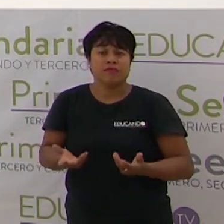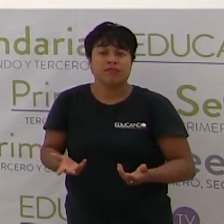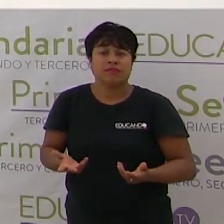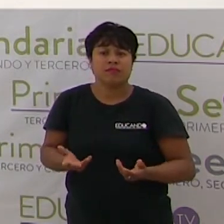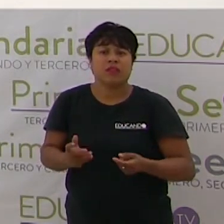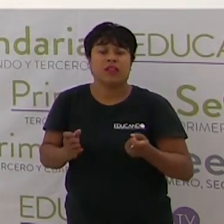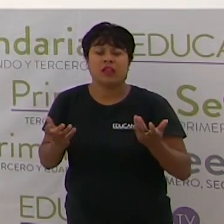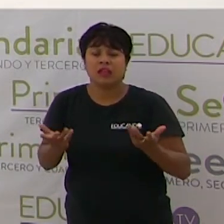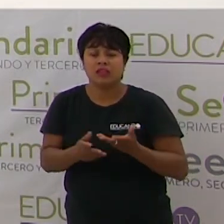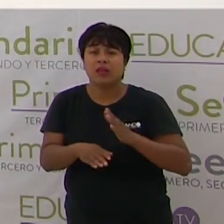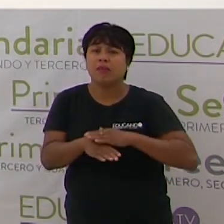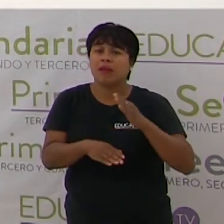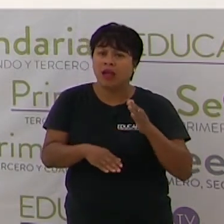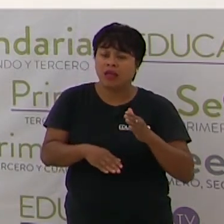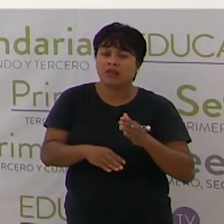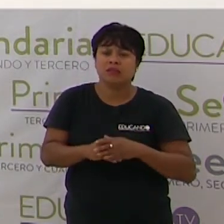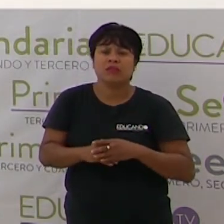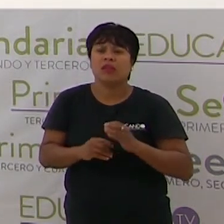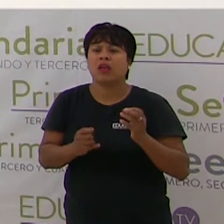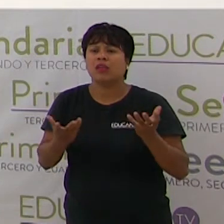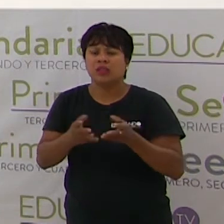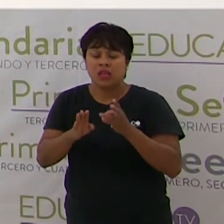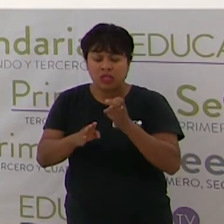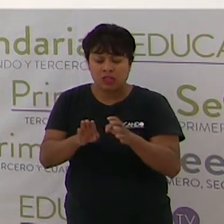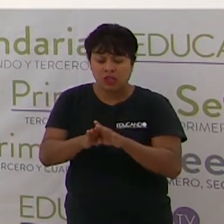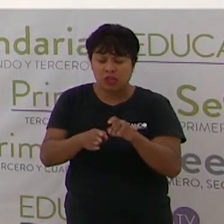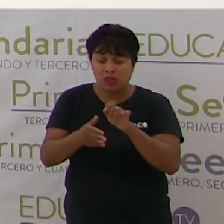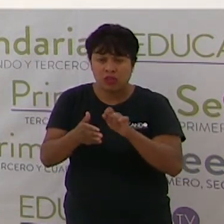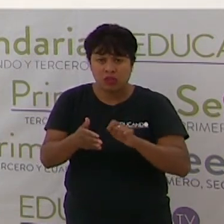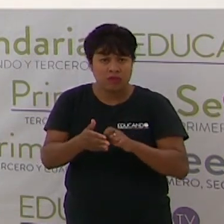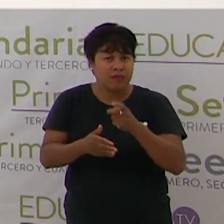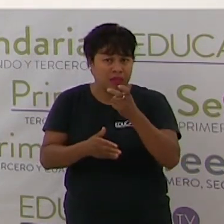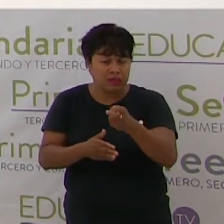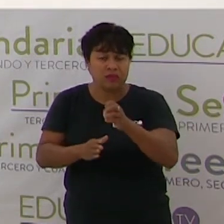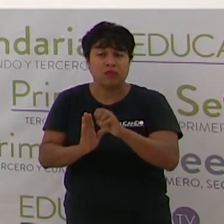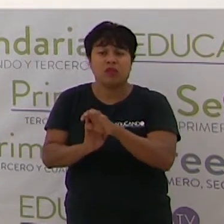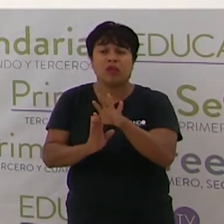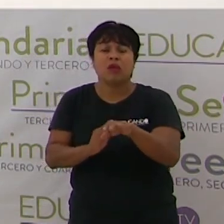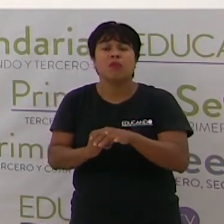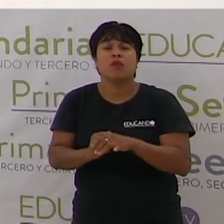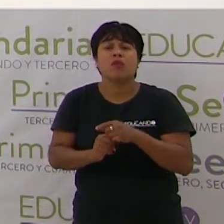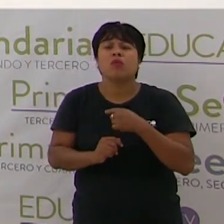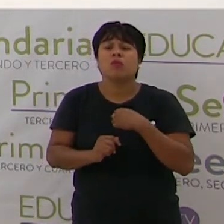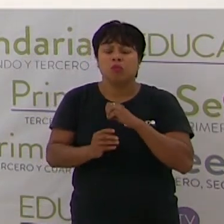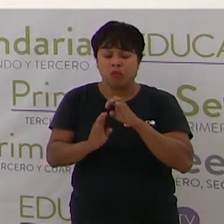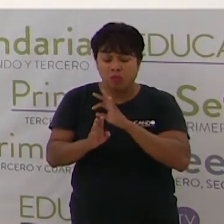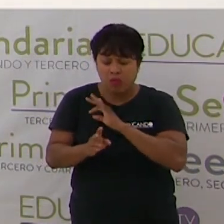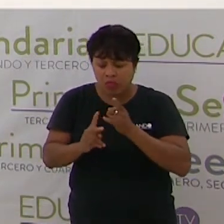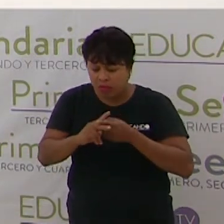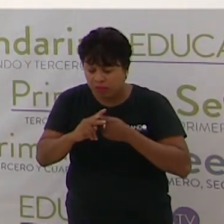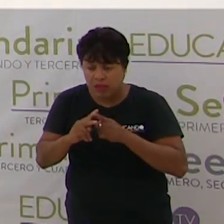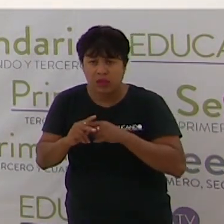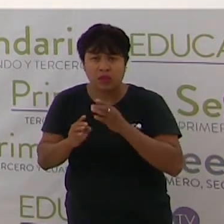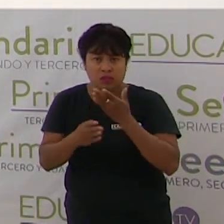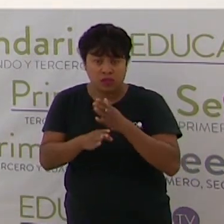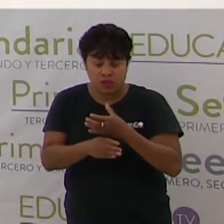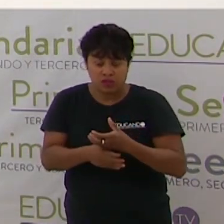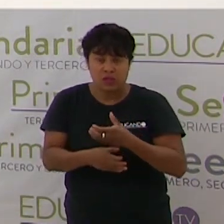sin tener que hacer más, o sea, sin tener que aplicar esta fórmula. Es decir, puedo calcular el volumen de este cilindro, que